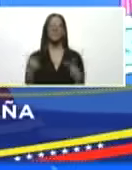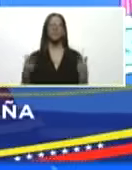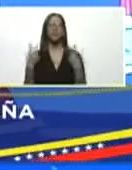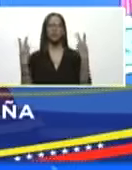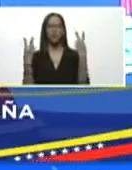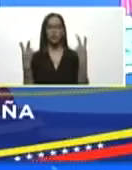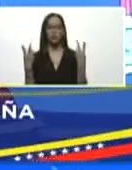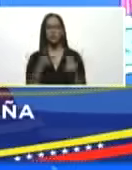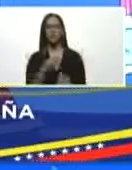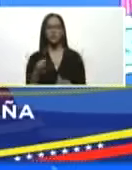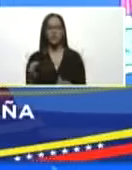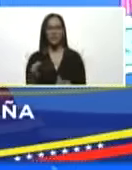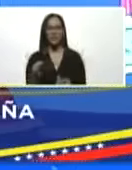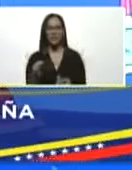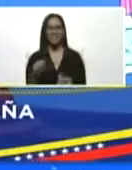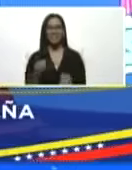victoriosos,